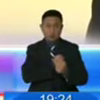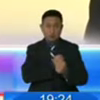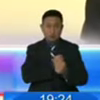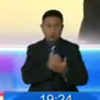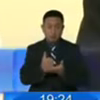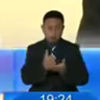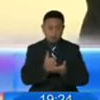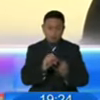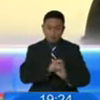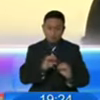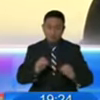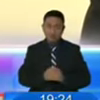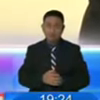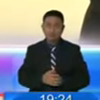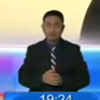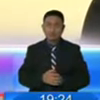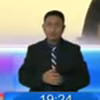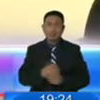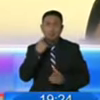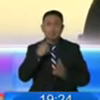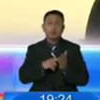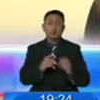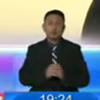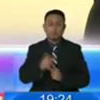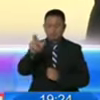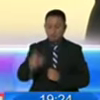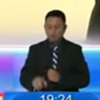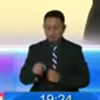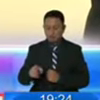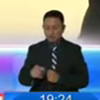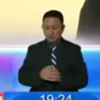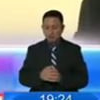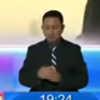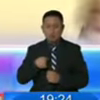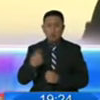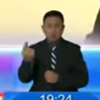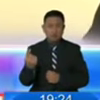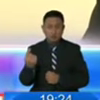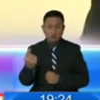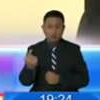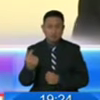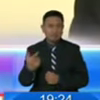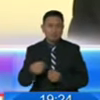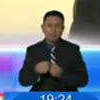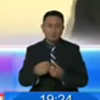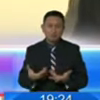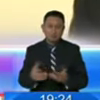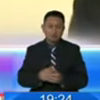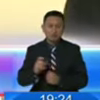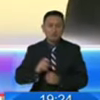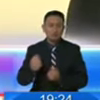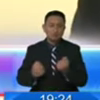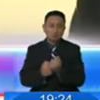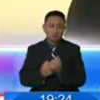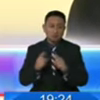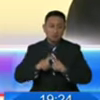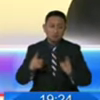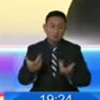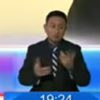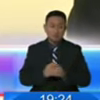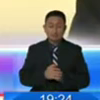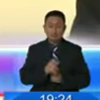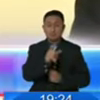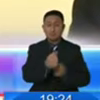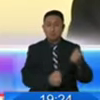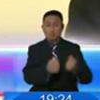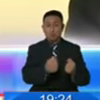ahorita tiene toda la razón los transportistas en decir no me sale el negocio porque estoy perdiendo y tiene que ser subsidiado por algún punto. Que deben quitar el subsidio más bien es a los